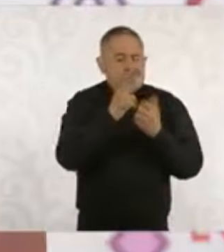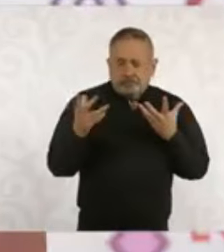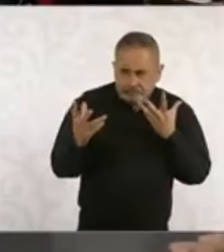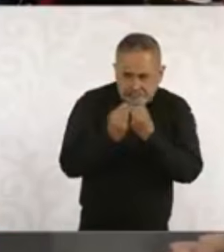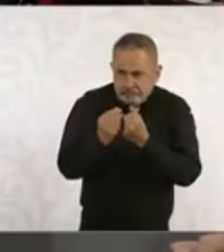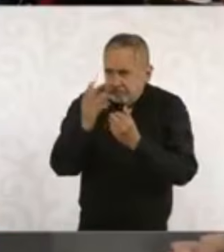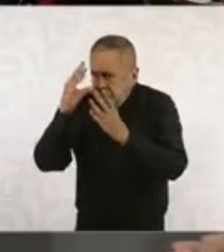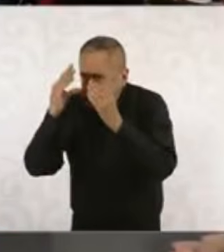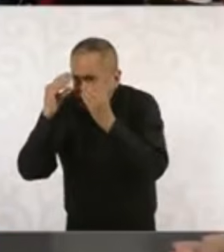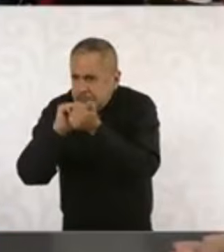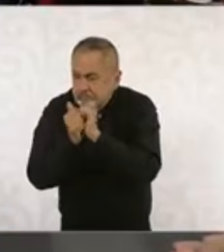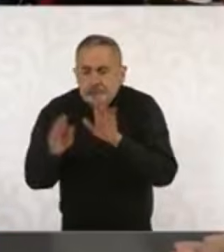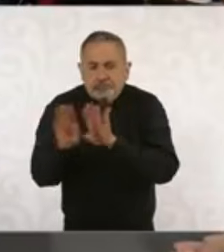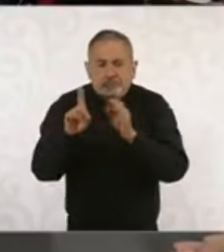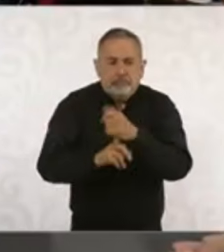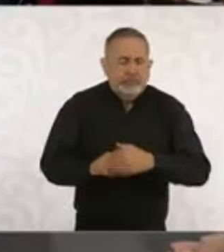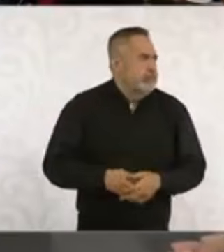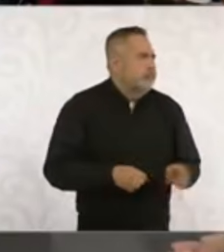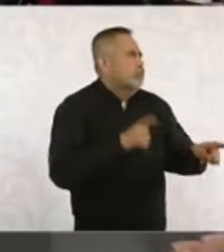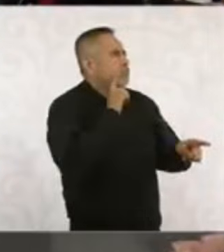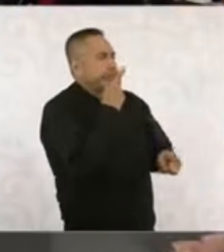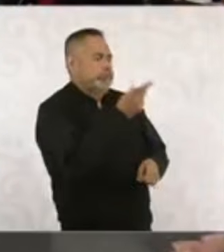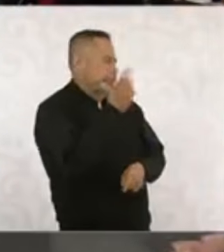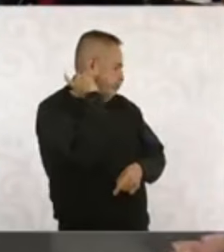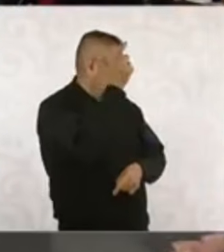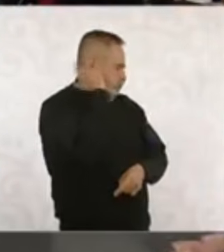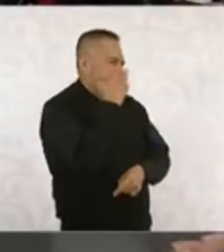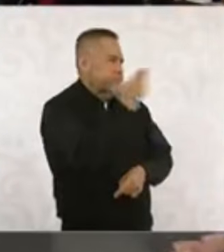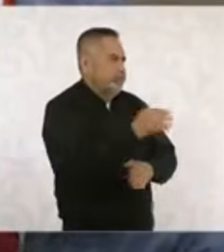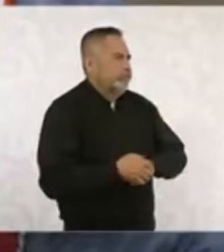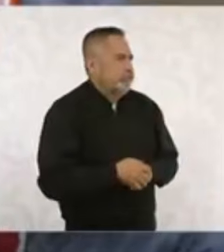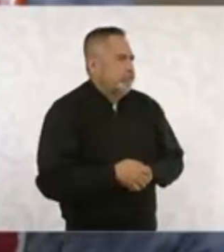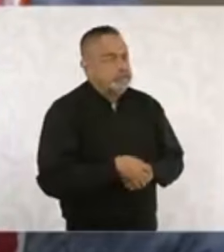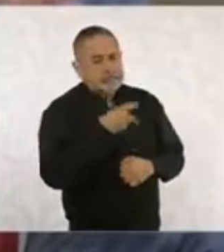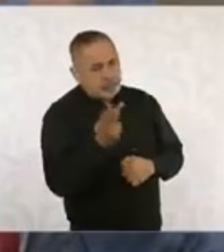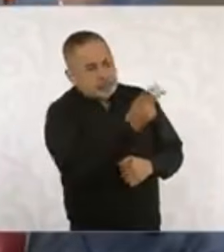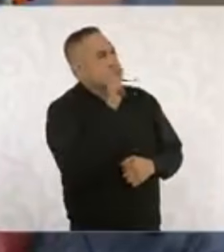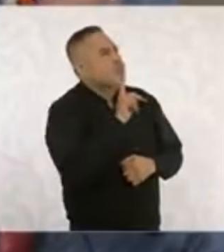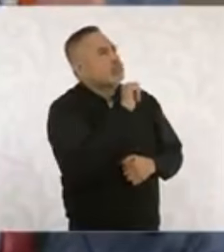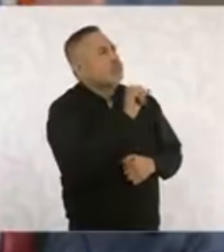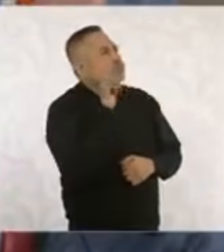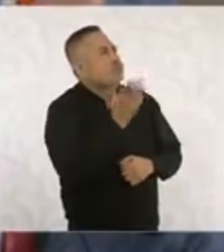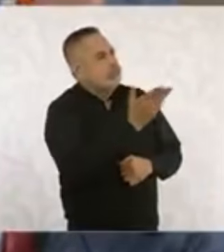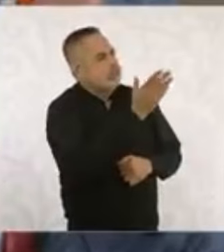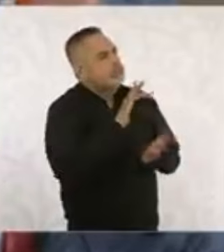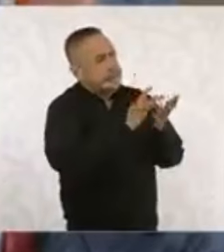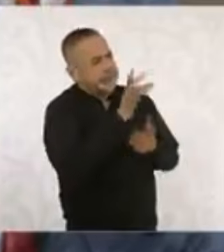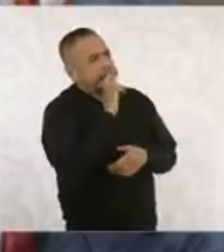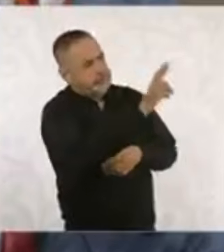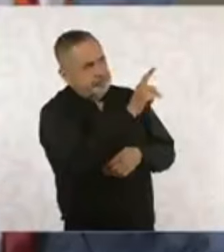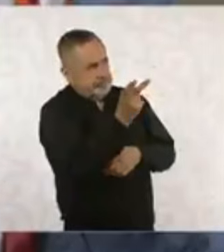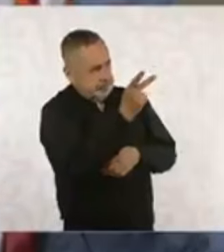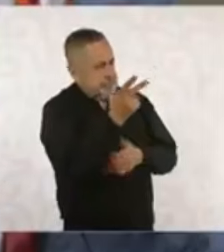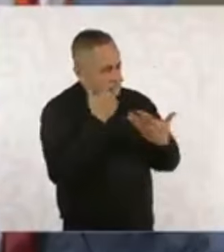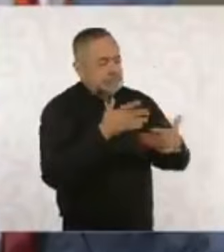Nacional. Enhorabuena. Gracias. Presidenta, me gustaría, gracias por esta respuesta, retomar el